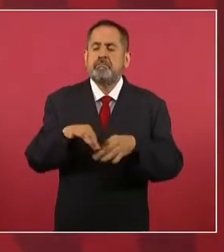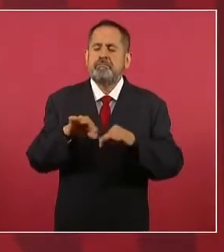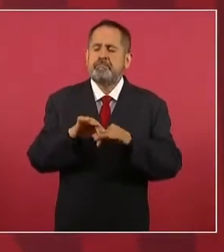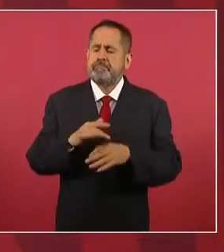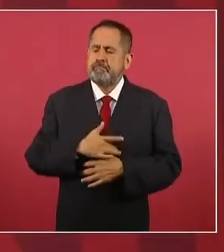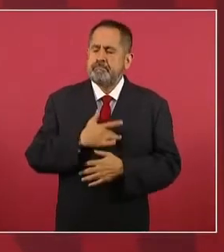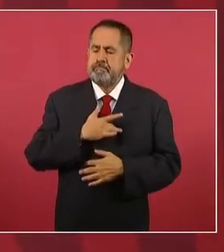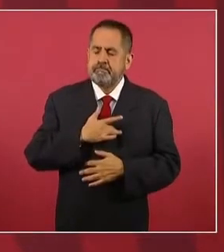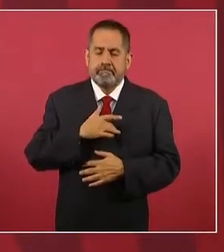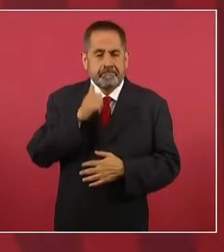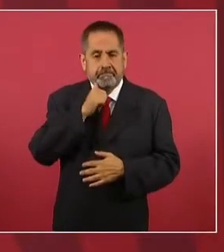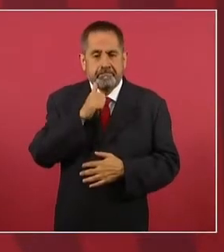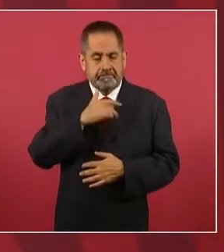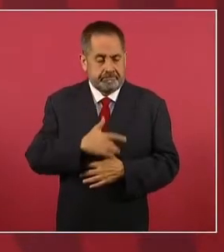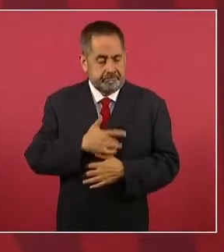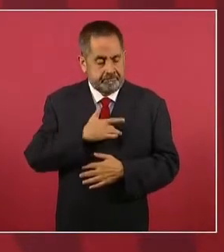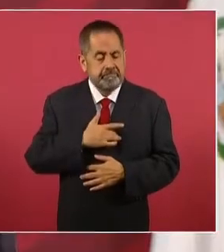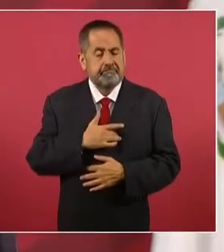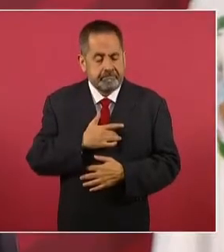tener